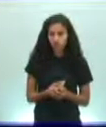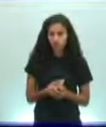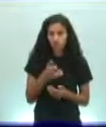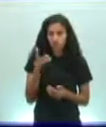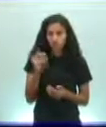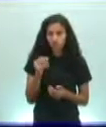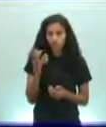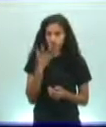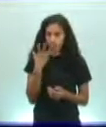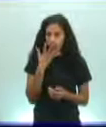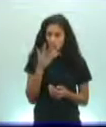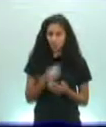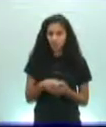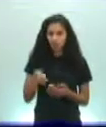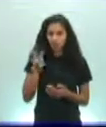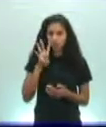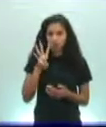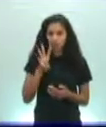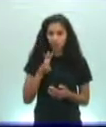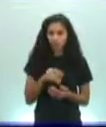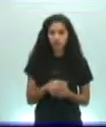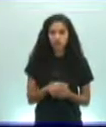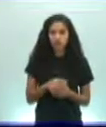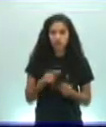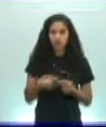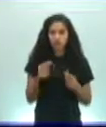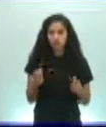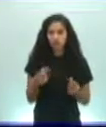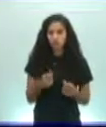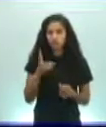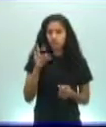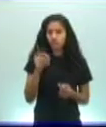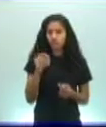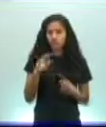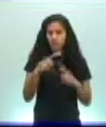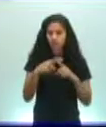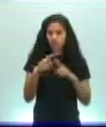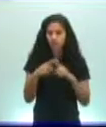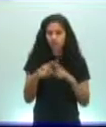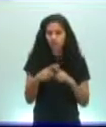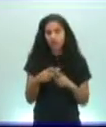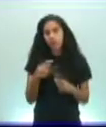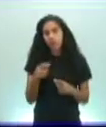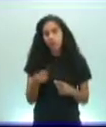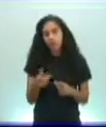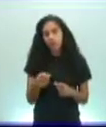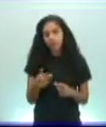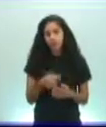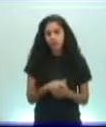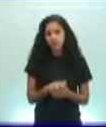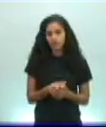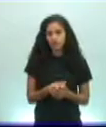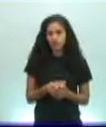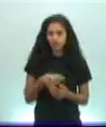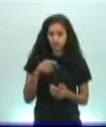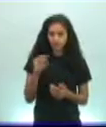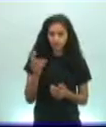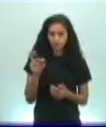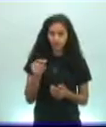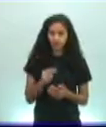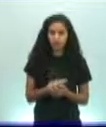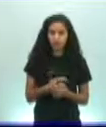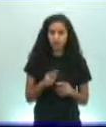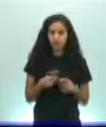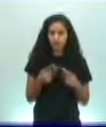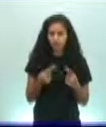número es 4. Por eso, el valor de X es un aproximado a este número.